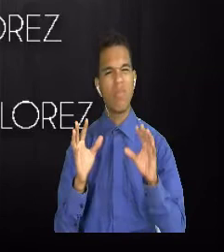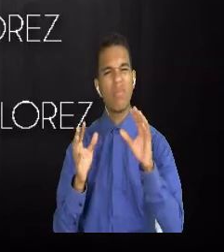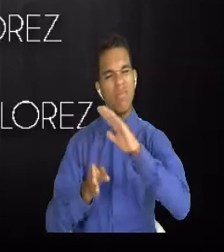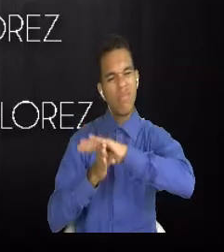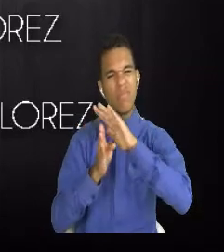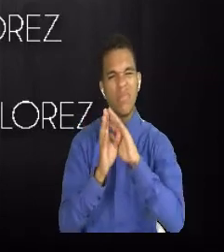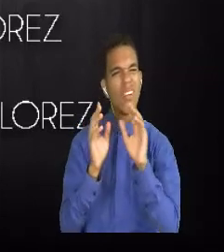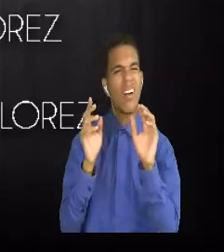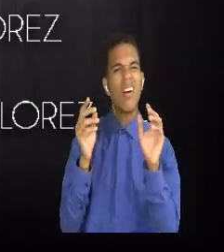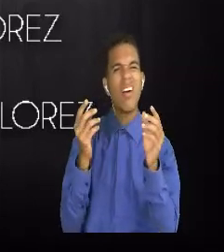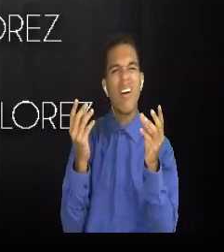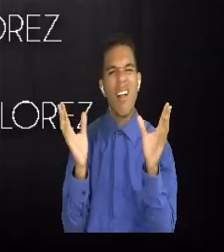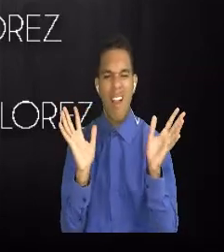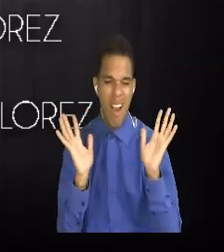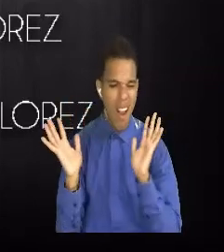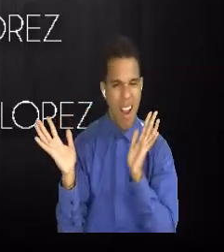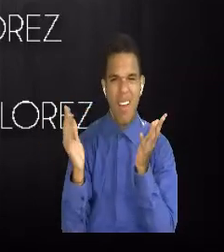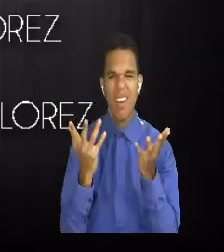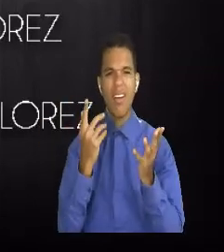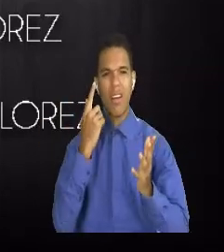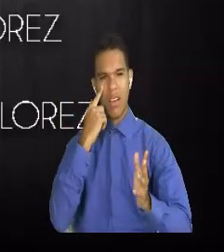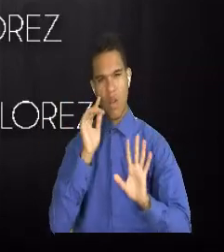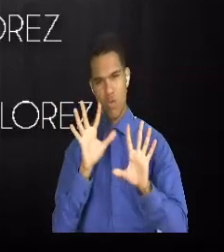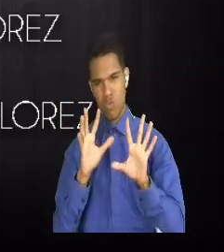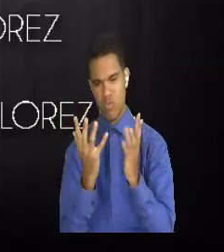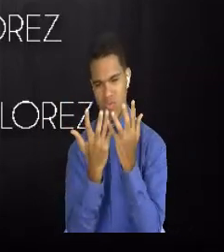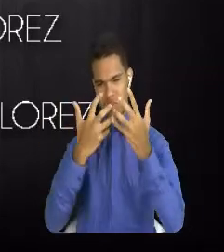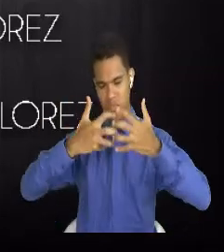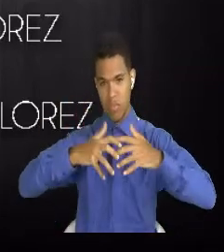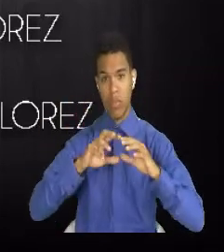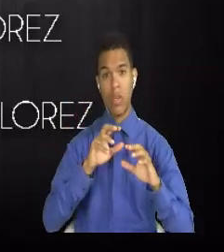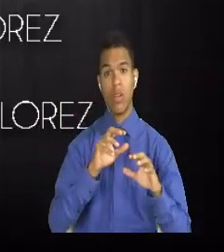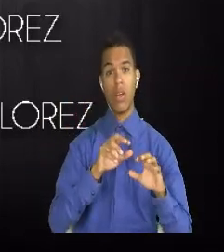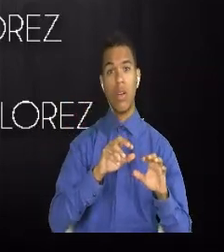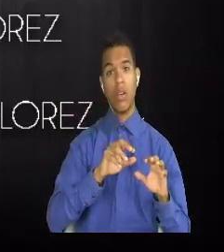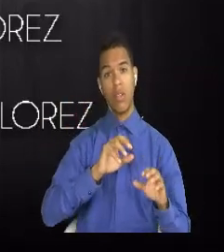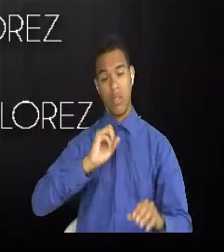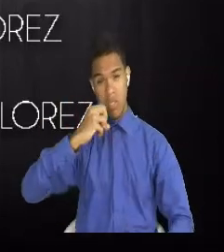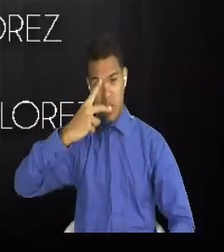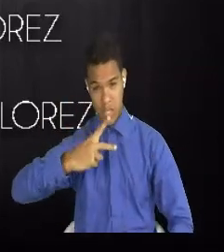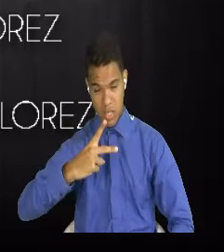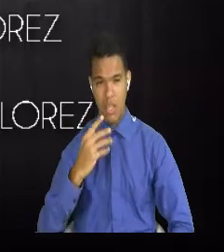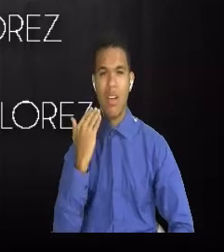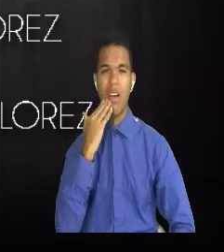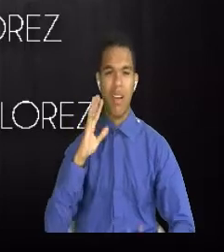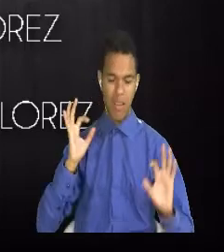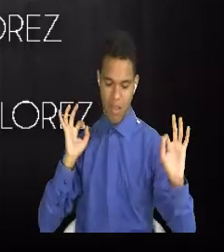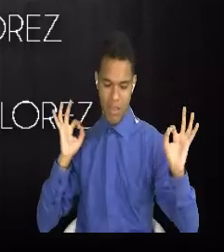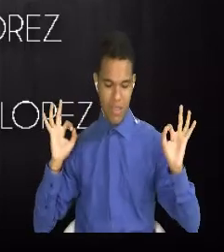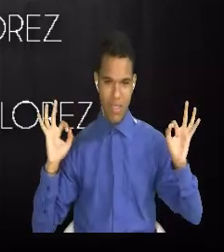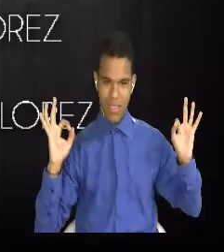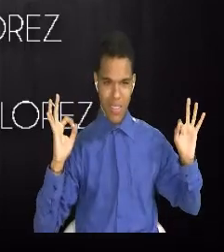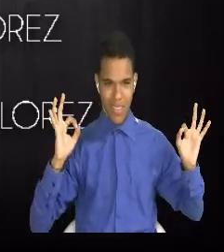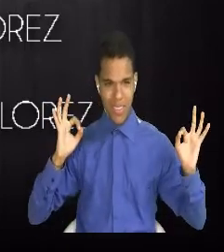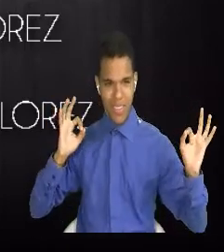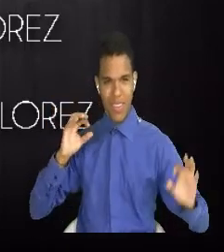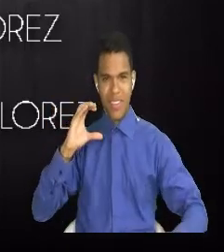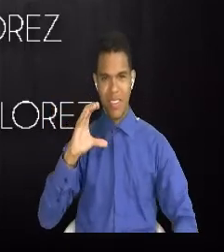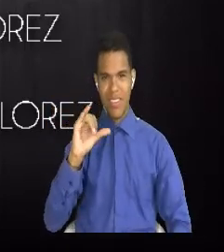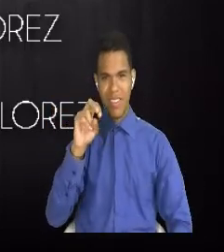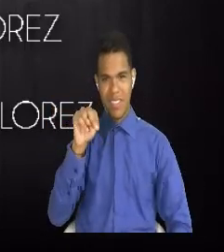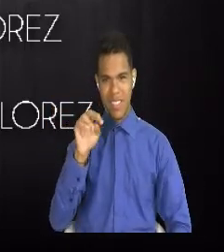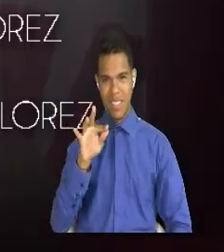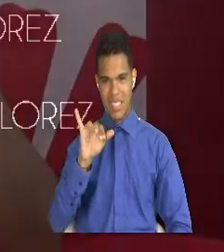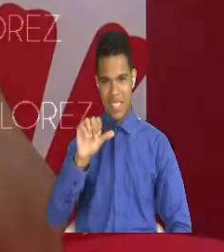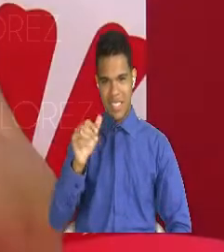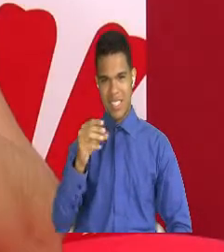de Personalizados. Además de esto, nuestro segundo bloque también estará con nosotros la esteticista Cintia Mora. Muchas